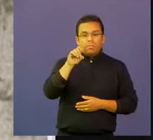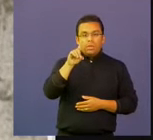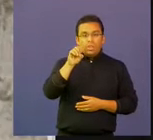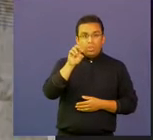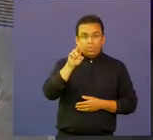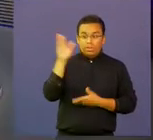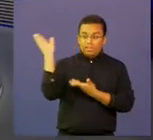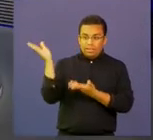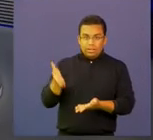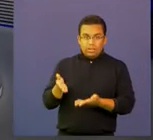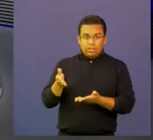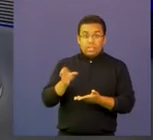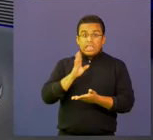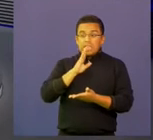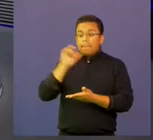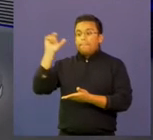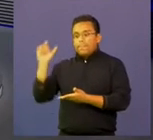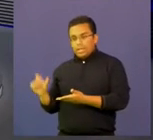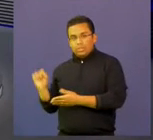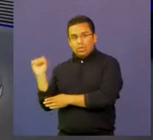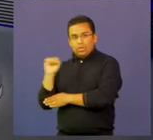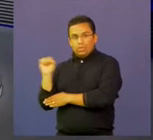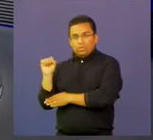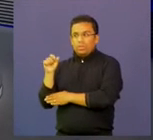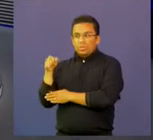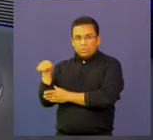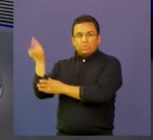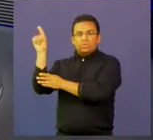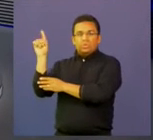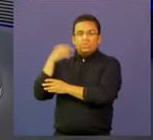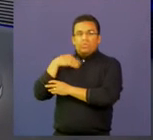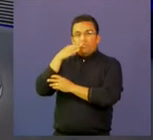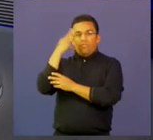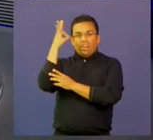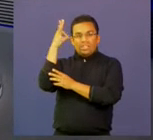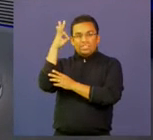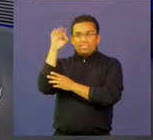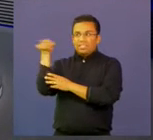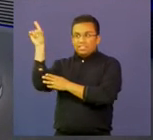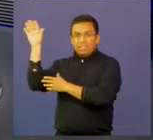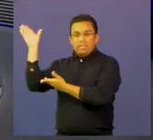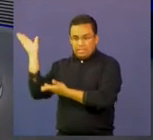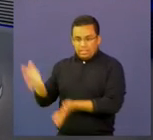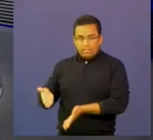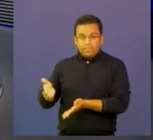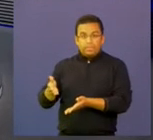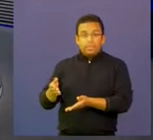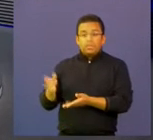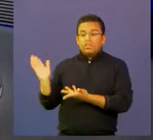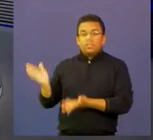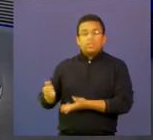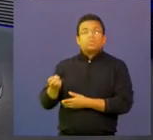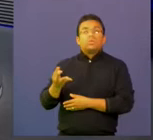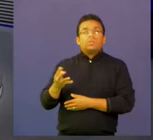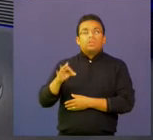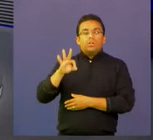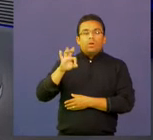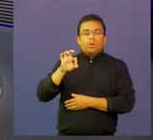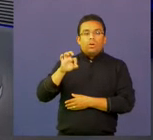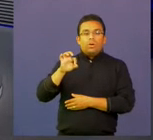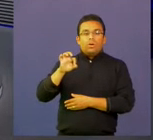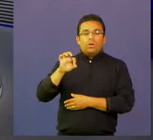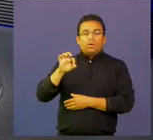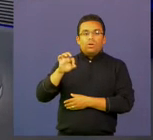trajo con el conductor de Francia, que lo trajo de Francia además, y lo trajo con 8 galones de gasolina. O sea, aquí no